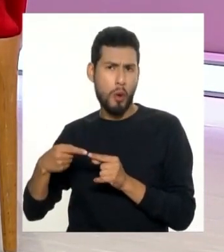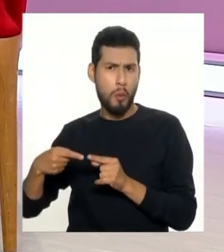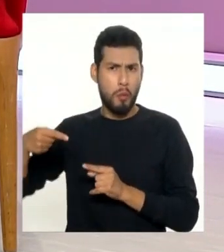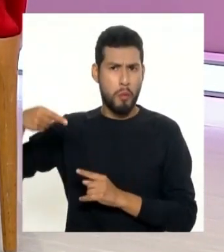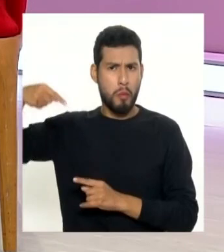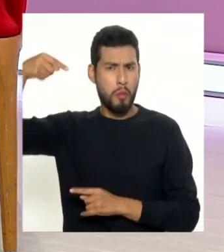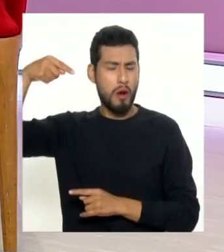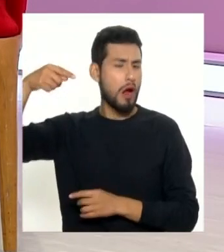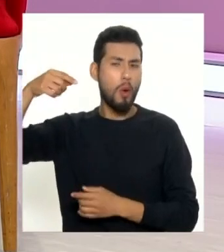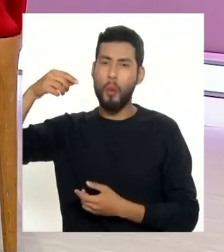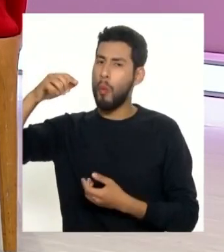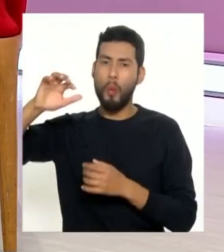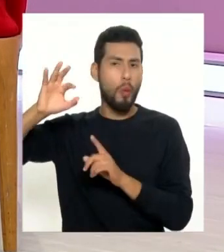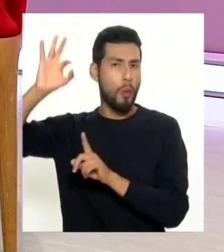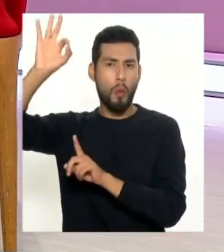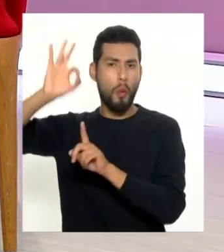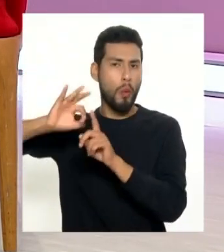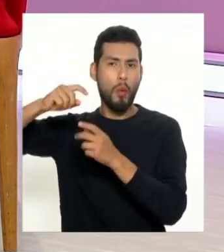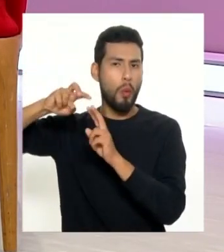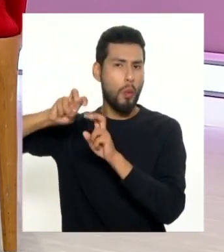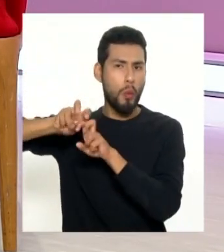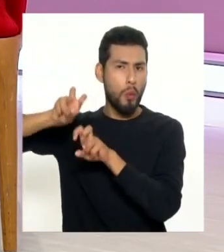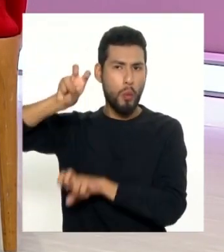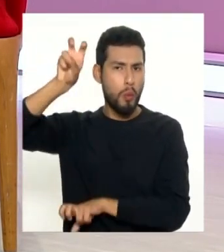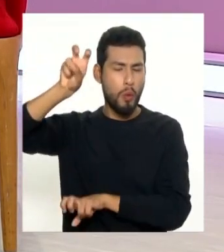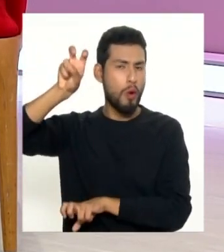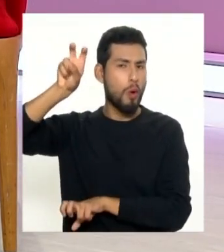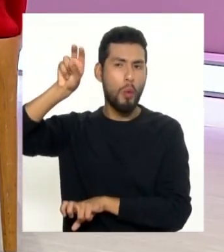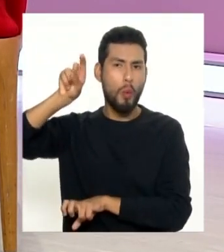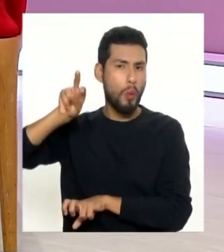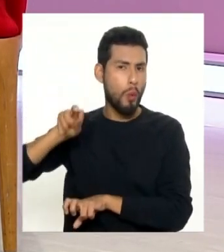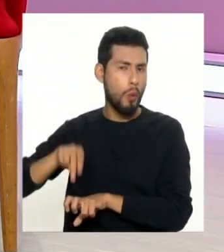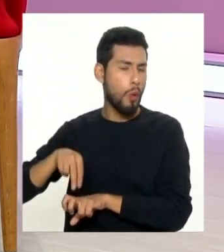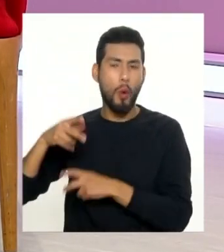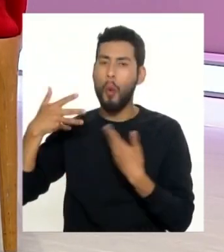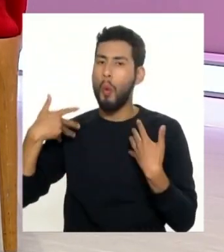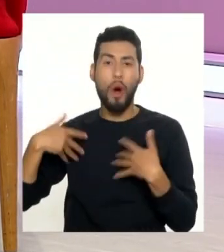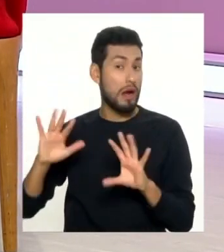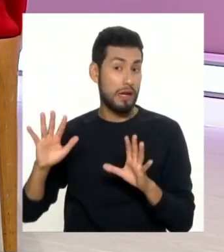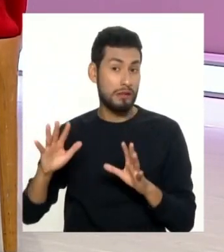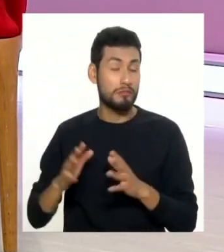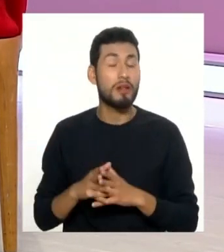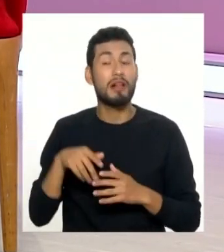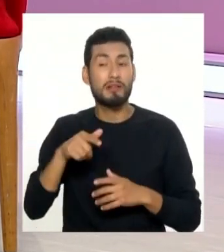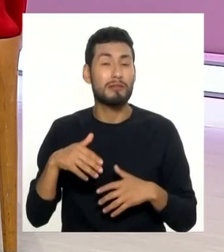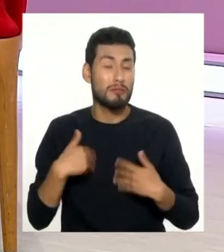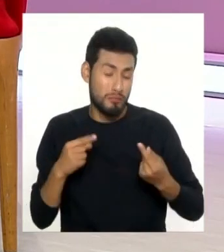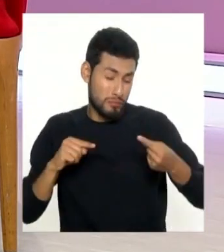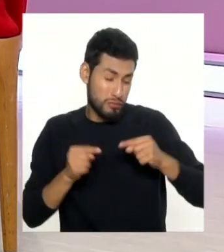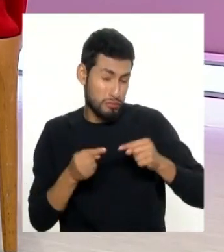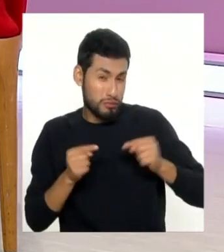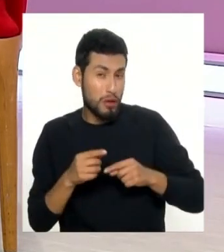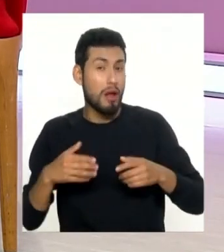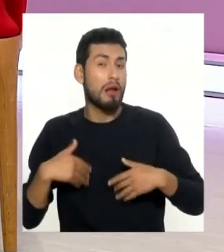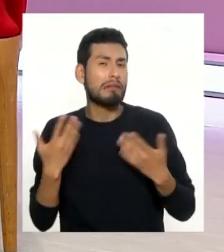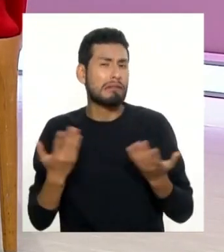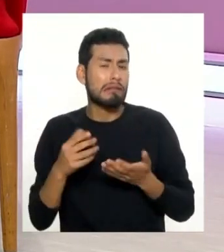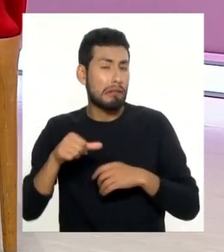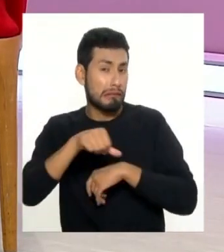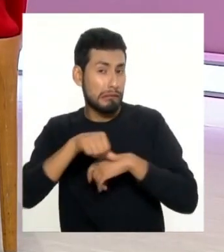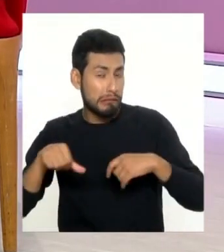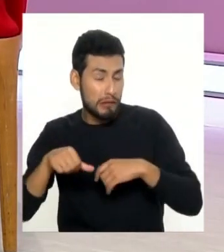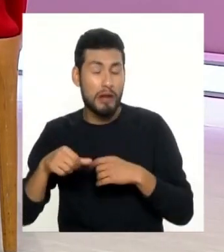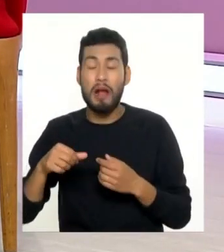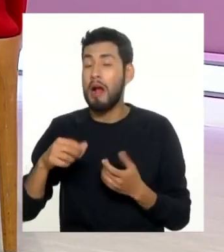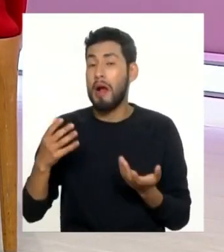entre vértebra y vértebra, produce una sintomatología muy especial y su abordaje puede ser médico, puede ser quirúrgico. Pueden